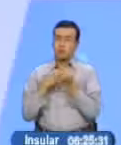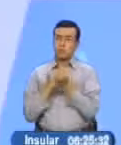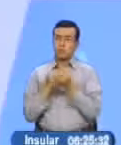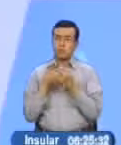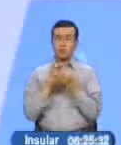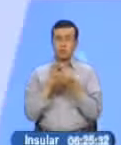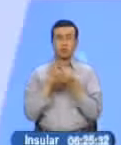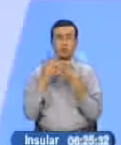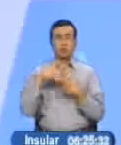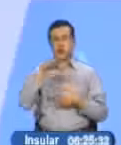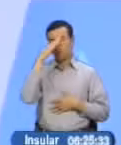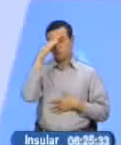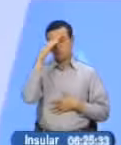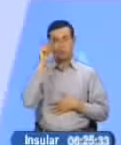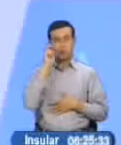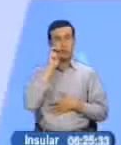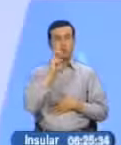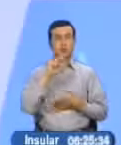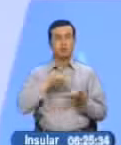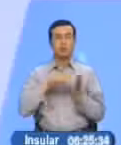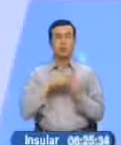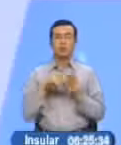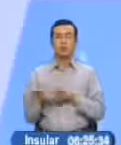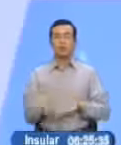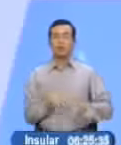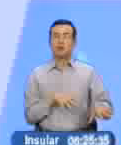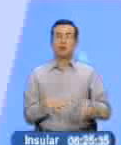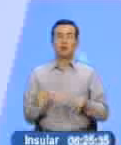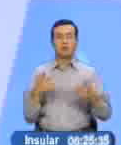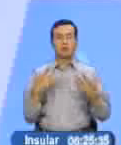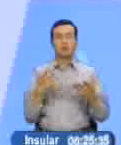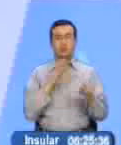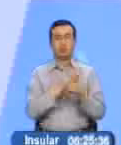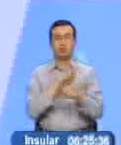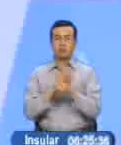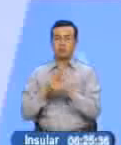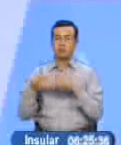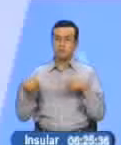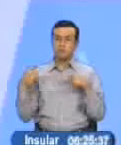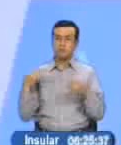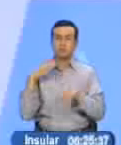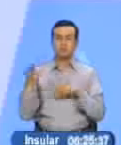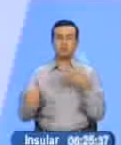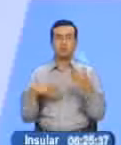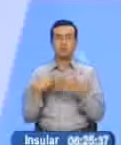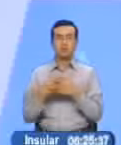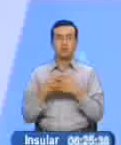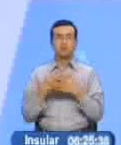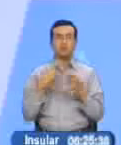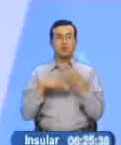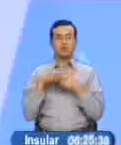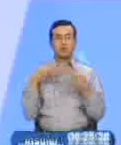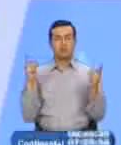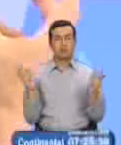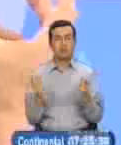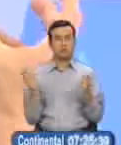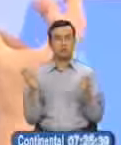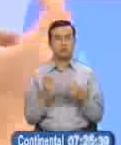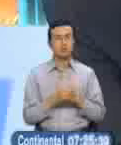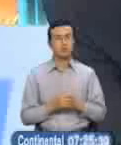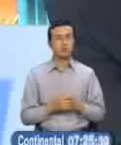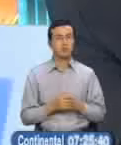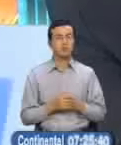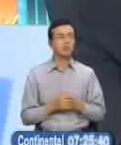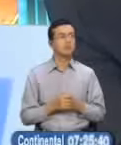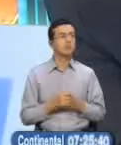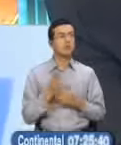porque sabemos que el turismo es una actividad que llama al quehacer de todos los pequeños negocios. Es decir,